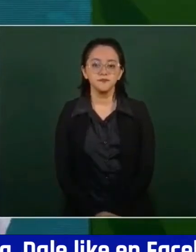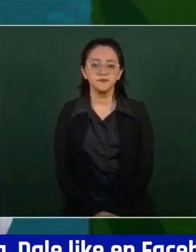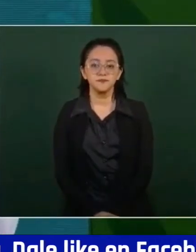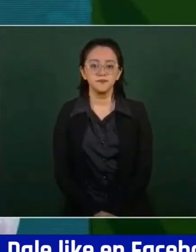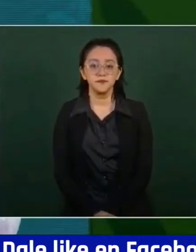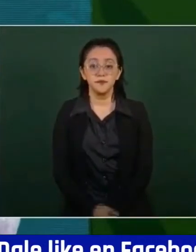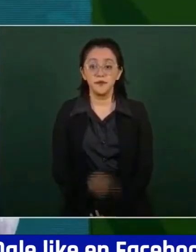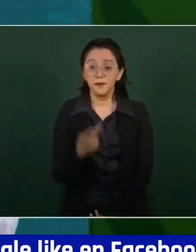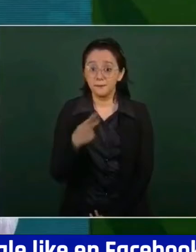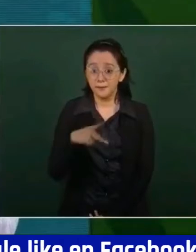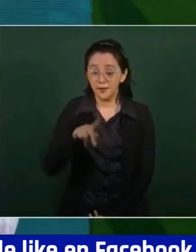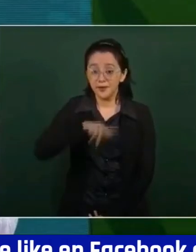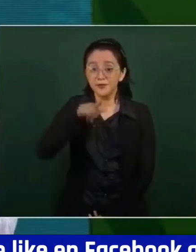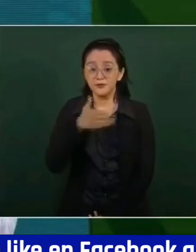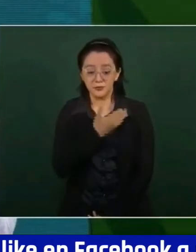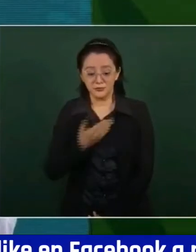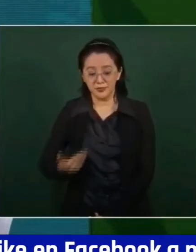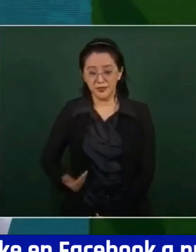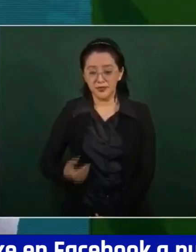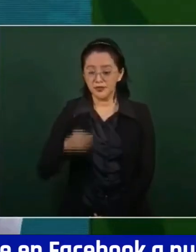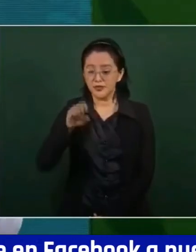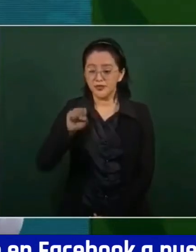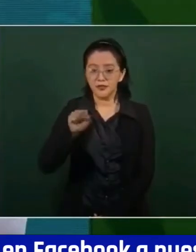con Salinas